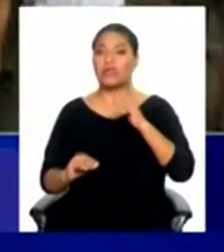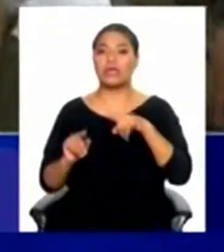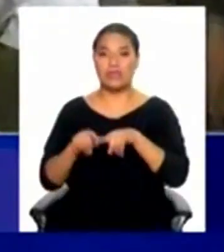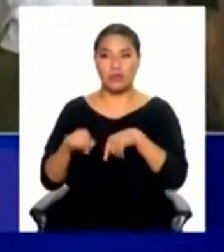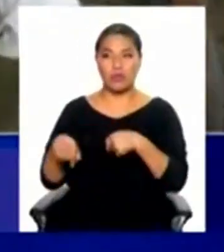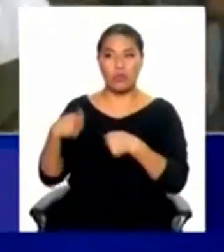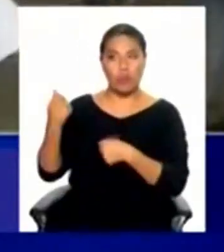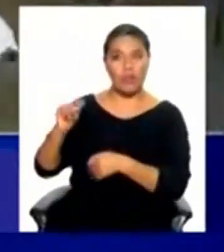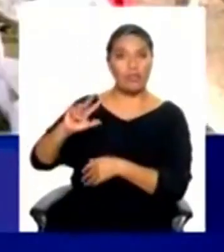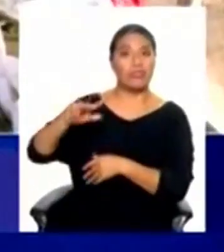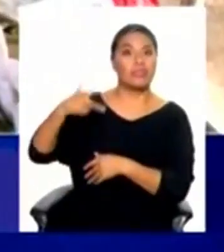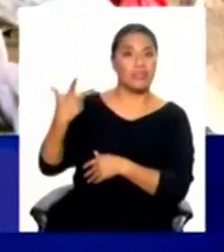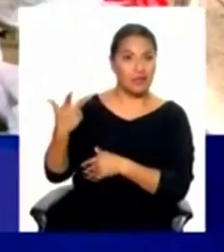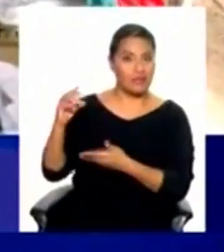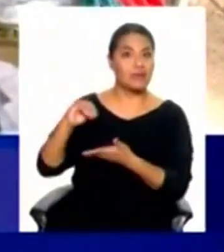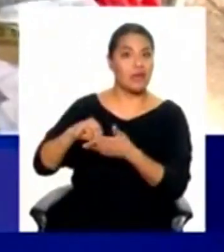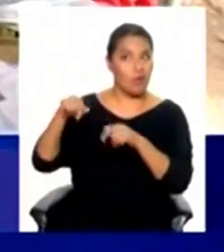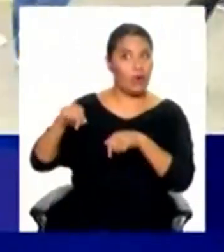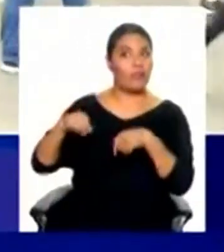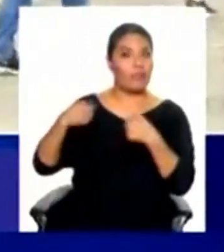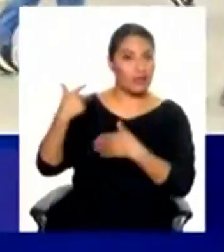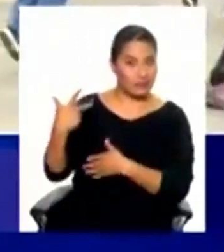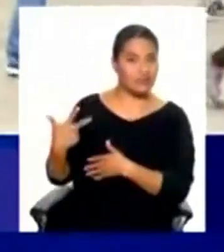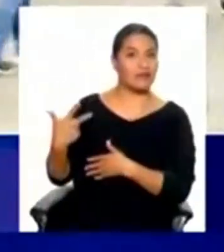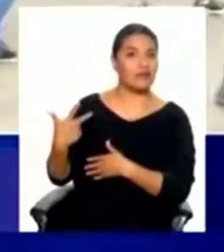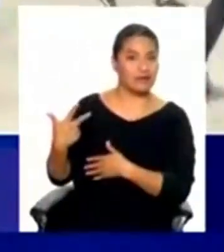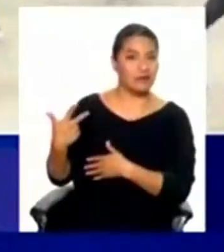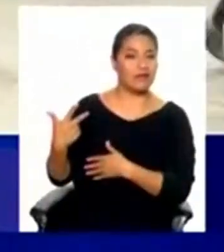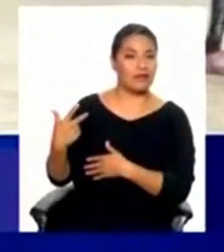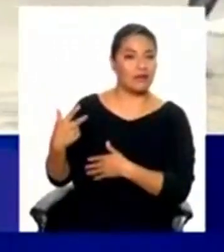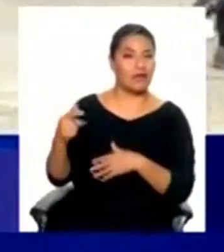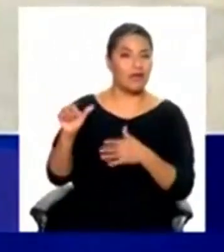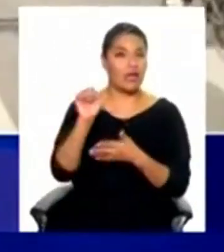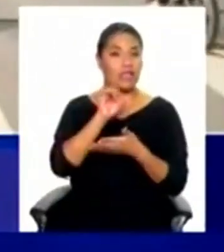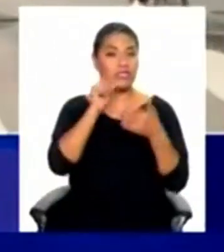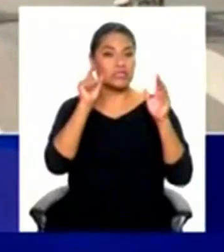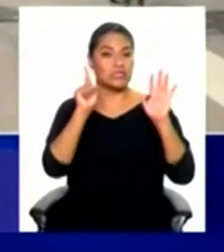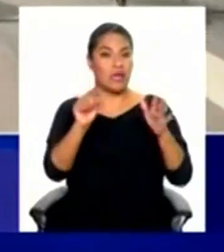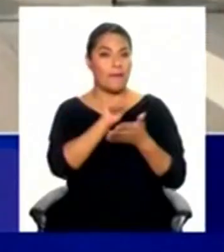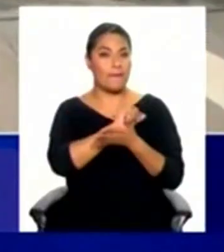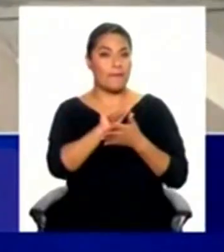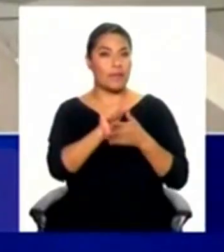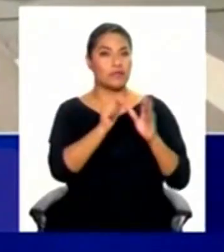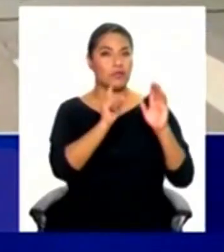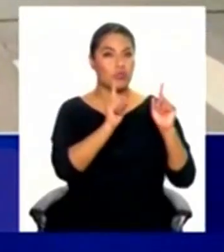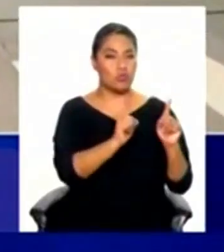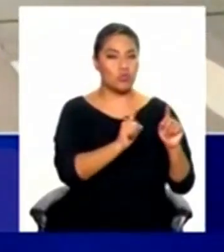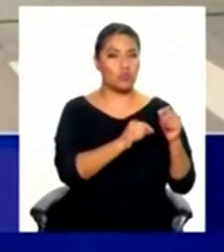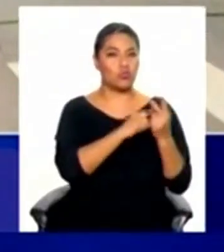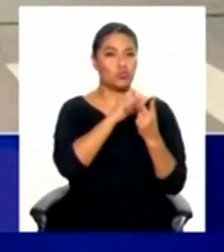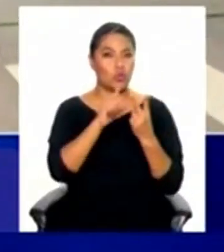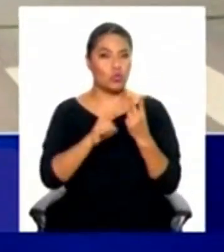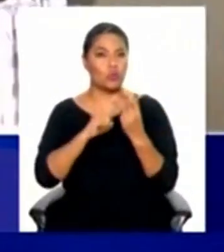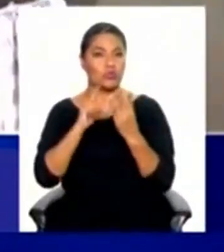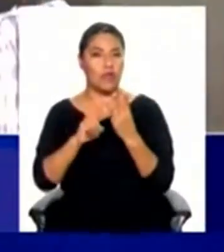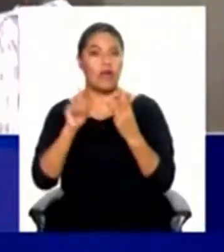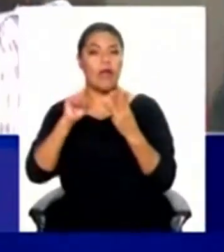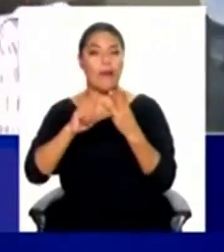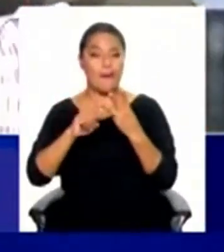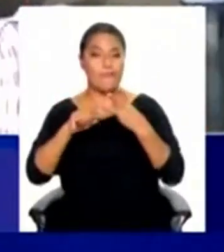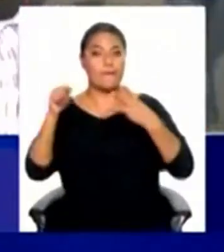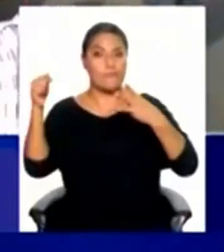segundo trimestre en negativo a propósito de las cifras de crecimiento que nos está registrando en estos momentos